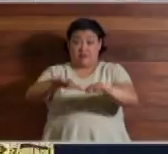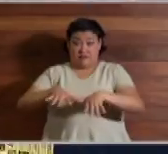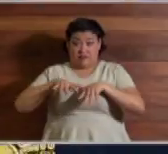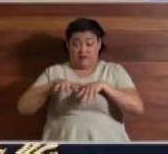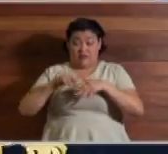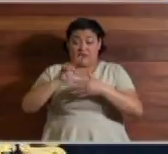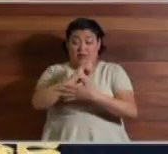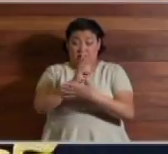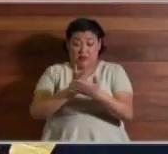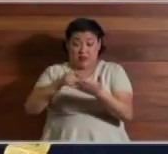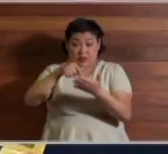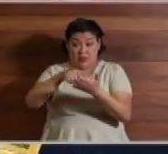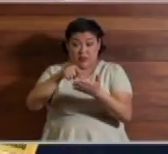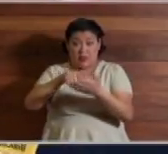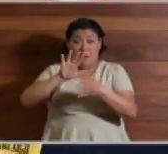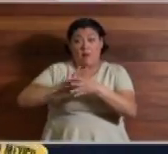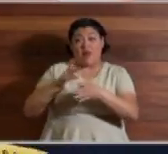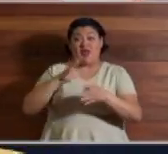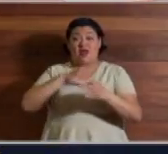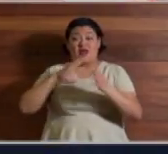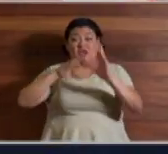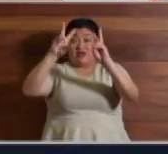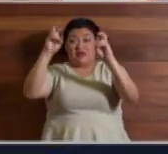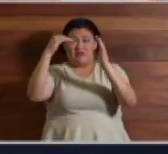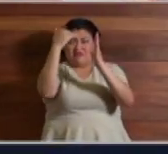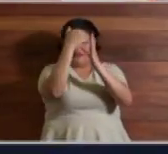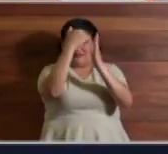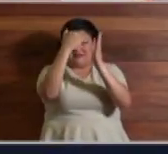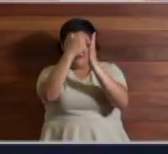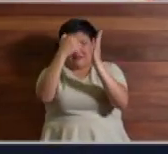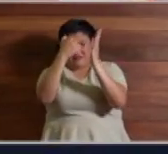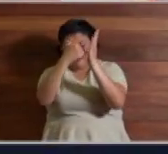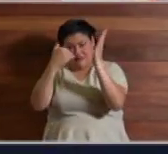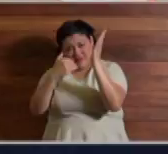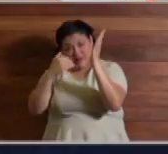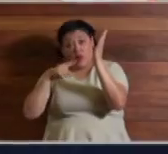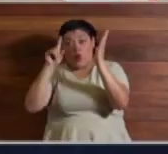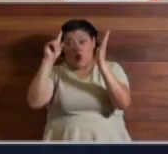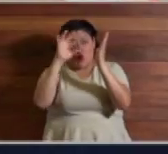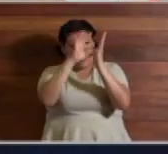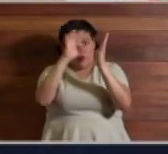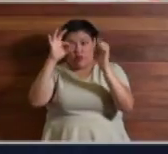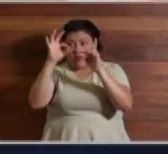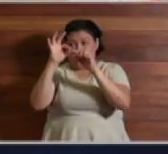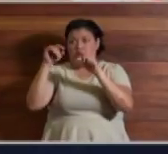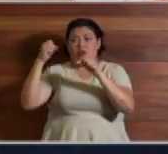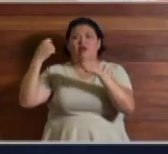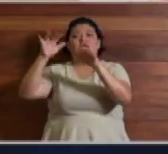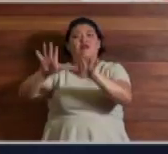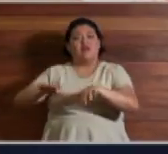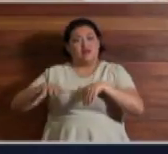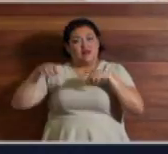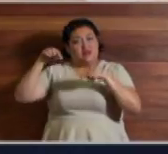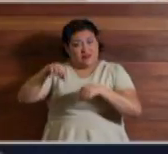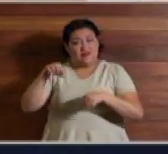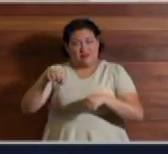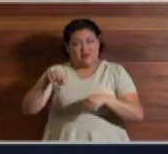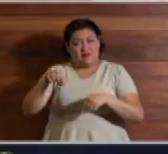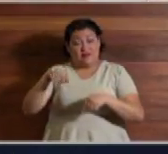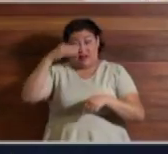amplio. El proyecto de trabajo llega hasta la audacia de construir una serie